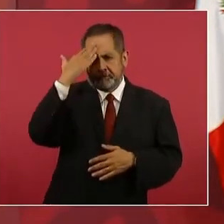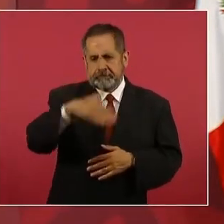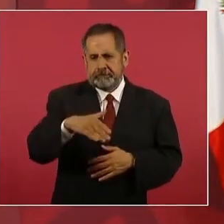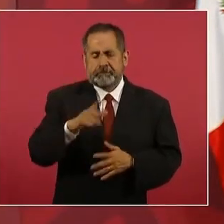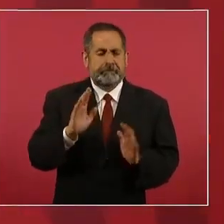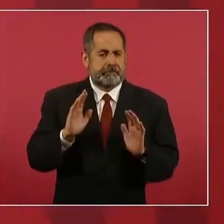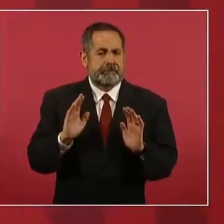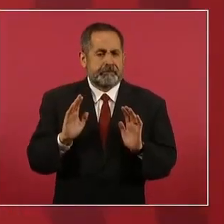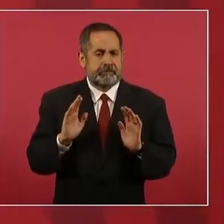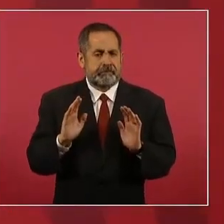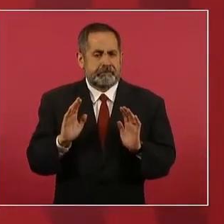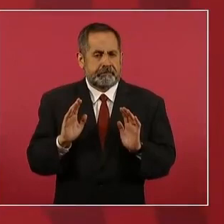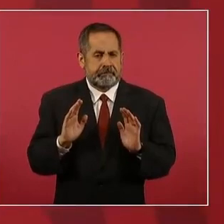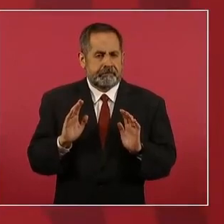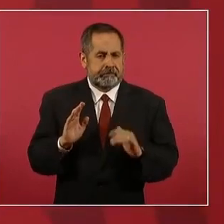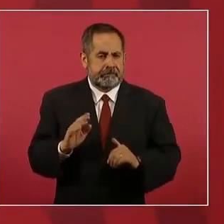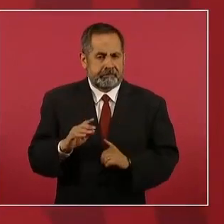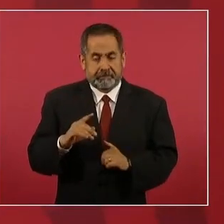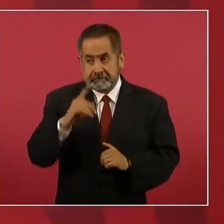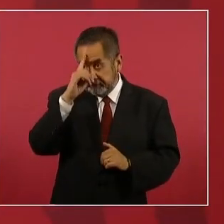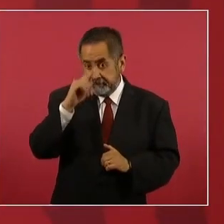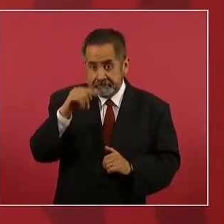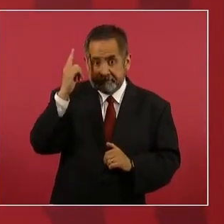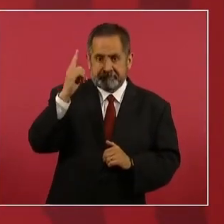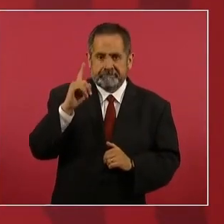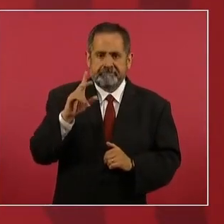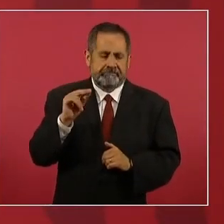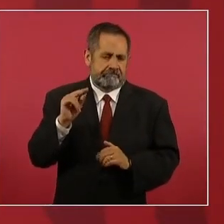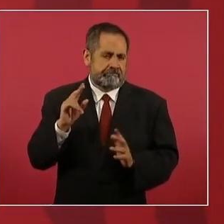no es nada fácil,